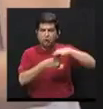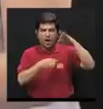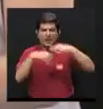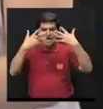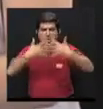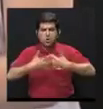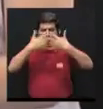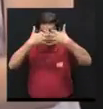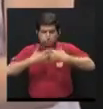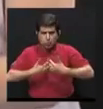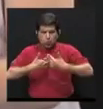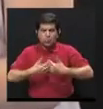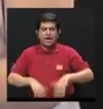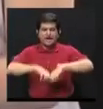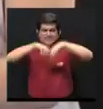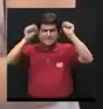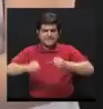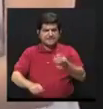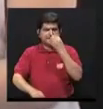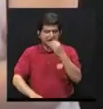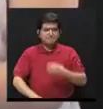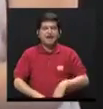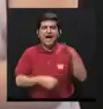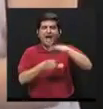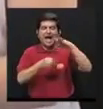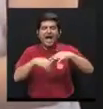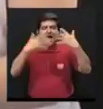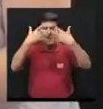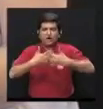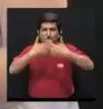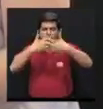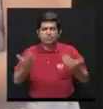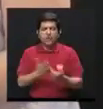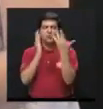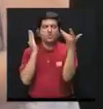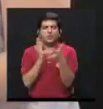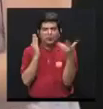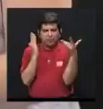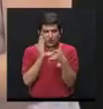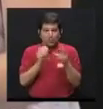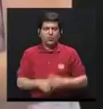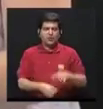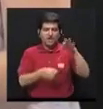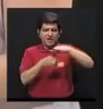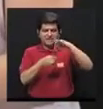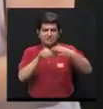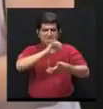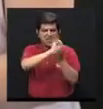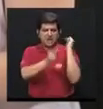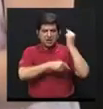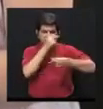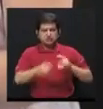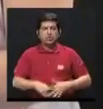sistema alimentario agroindustrial basado en nuevas tecnologías, en semillas transgénicas, en